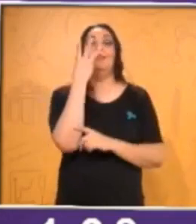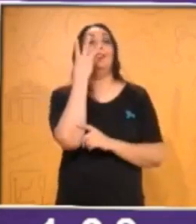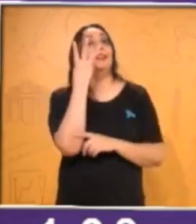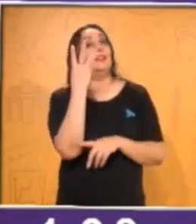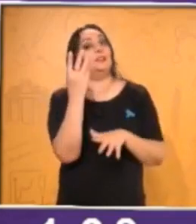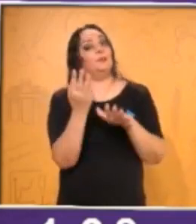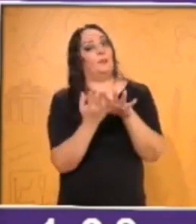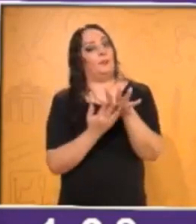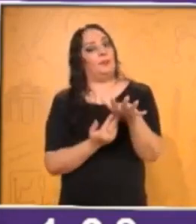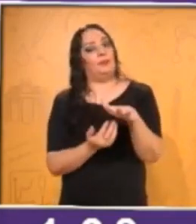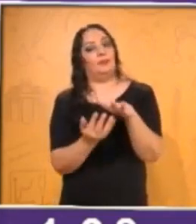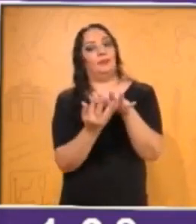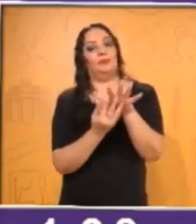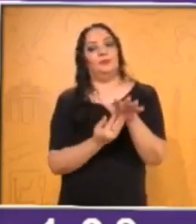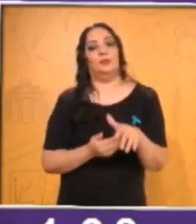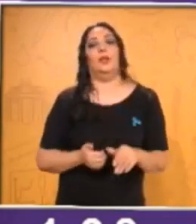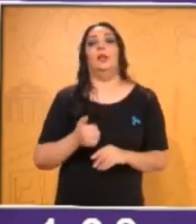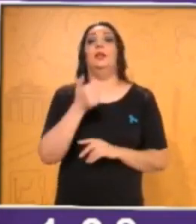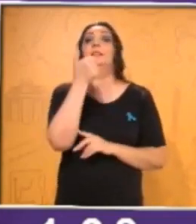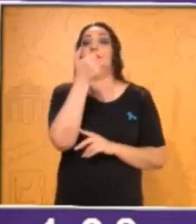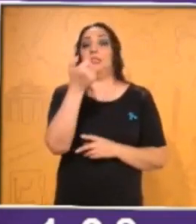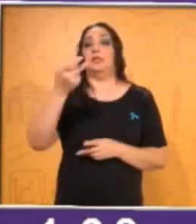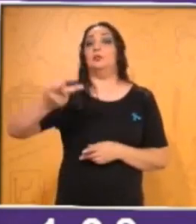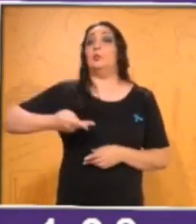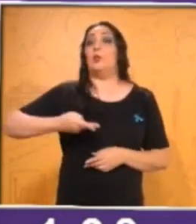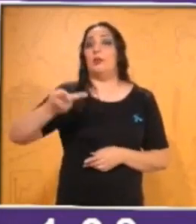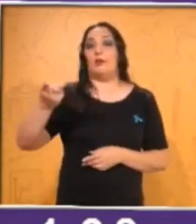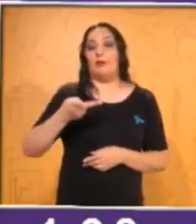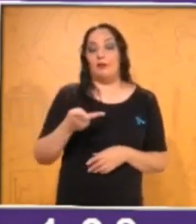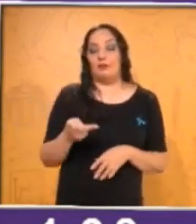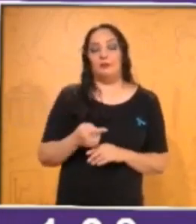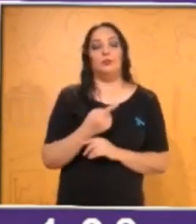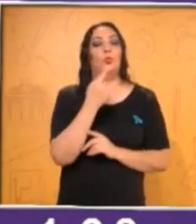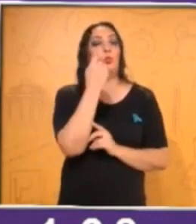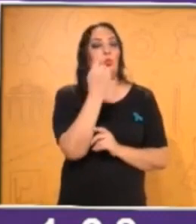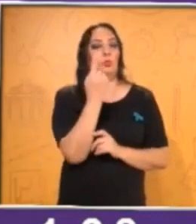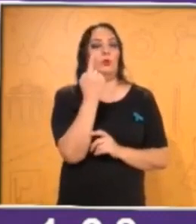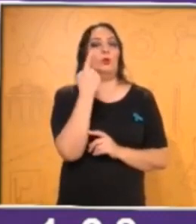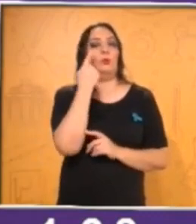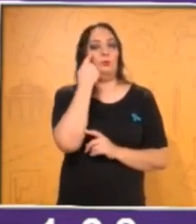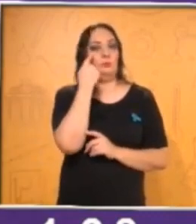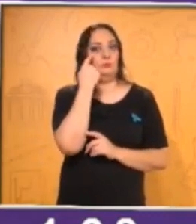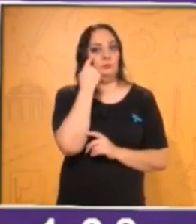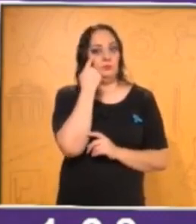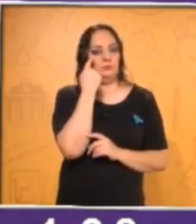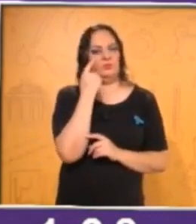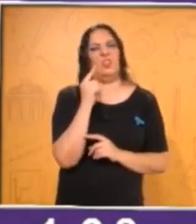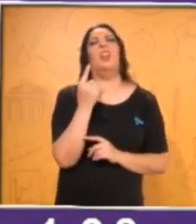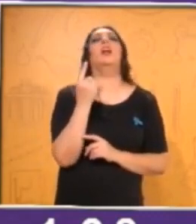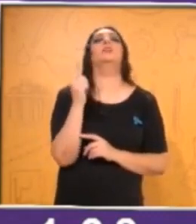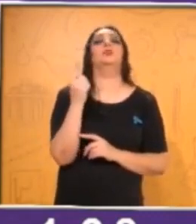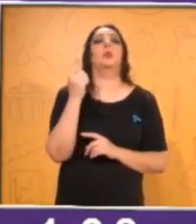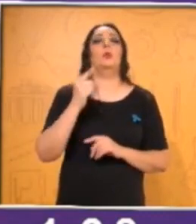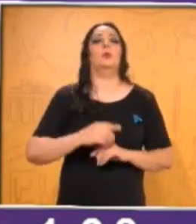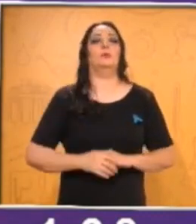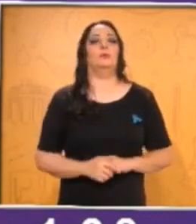pies, 6 piernas y 1 ojo, ¿qué soy?